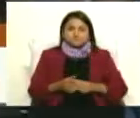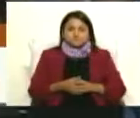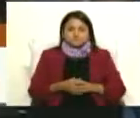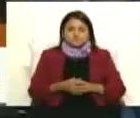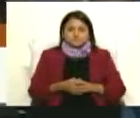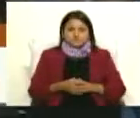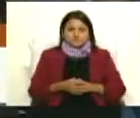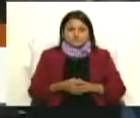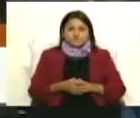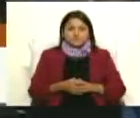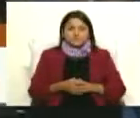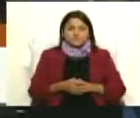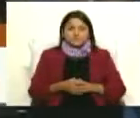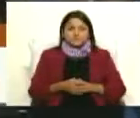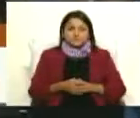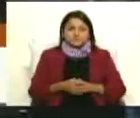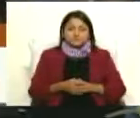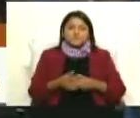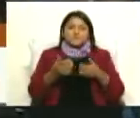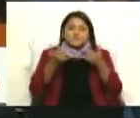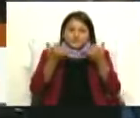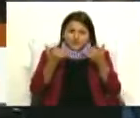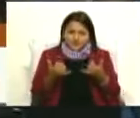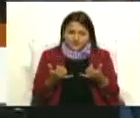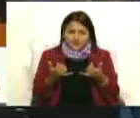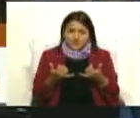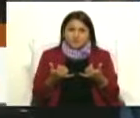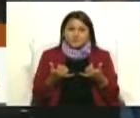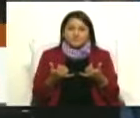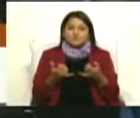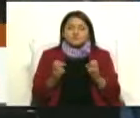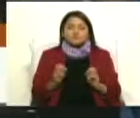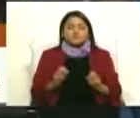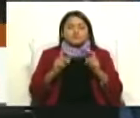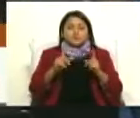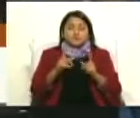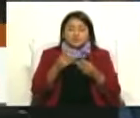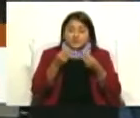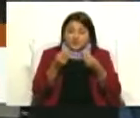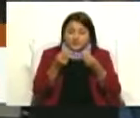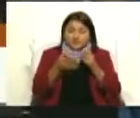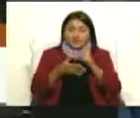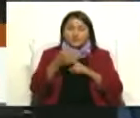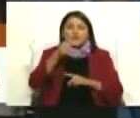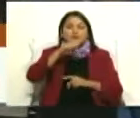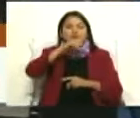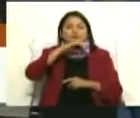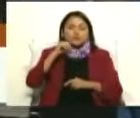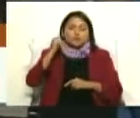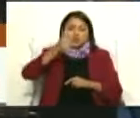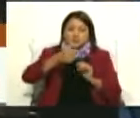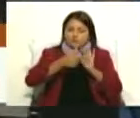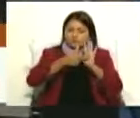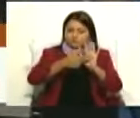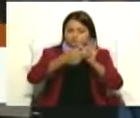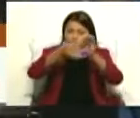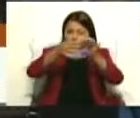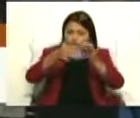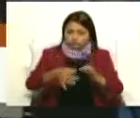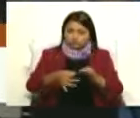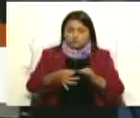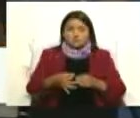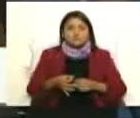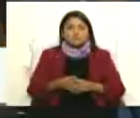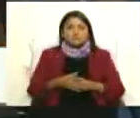oportunidad que nos ha dado la vida a esta generación de hacer historia, de dar un paso adelante en